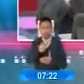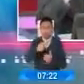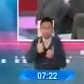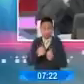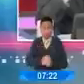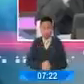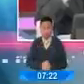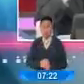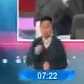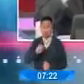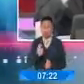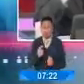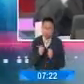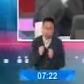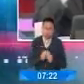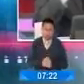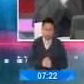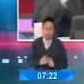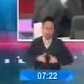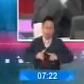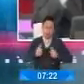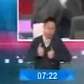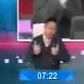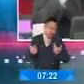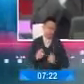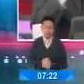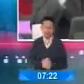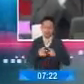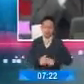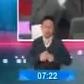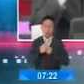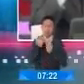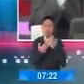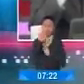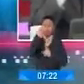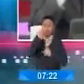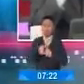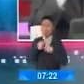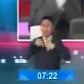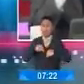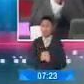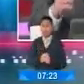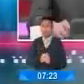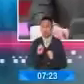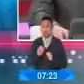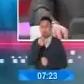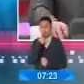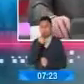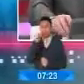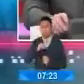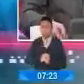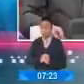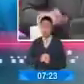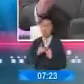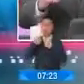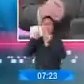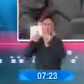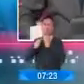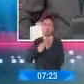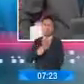también. Sí, con mucho frío, pero estamos comenzando un mes que suena bastante interesante. Ministra, entremos,